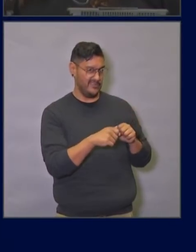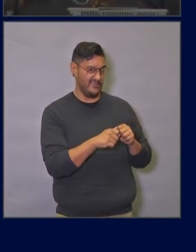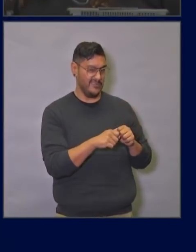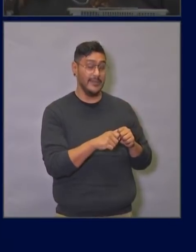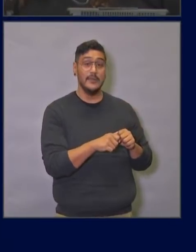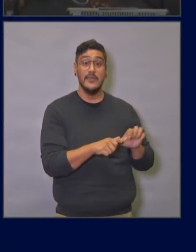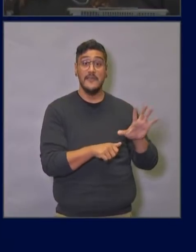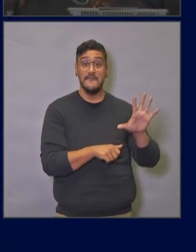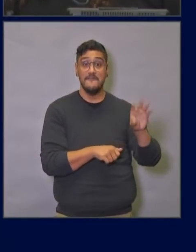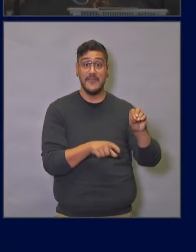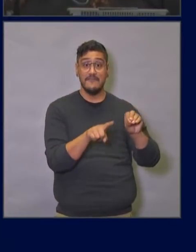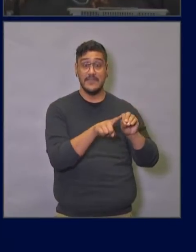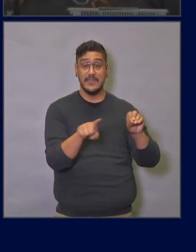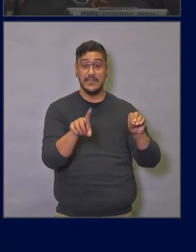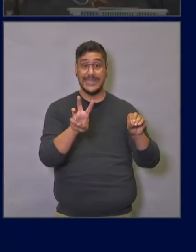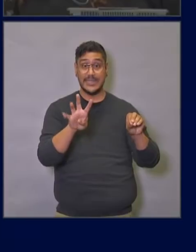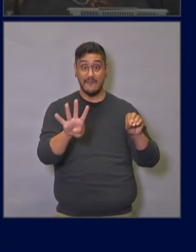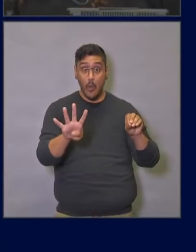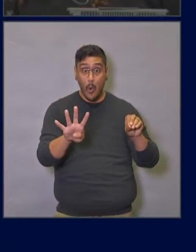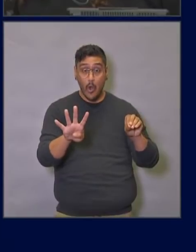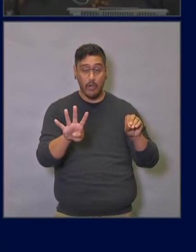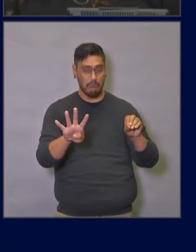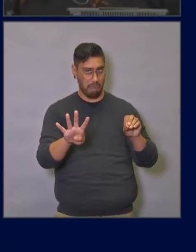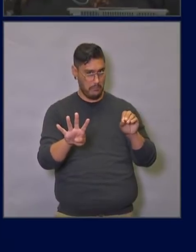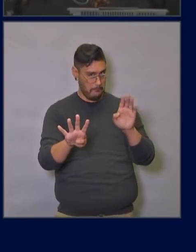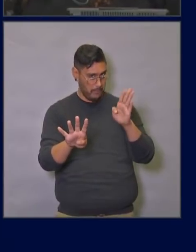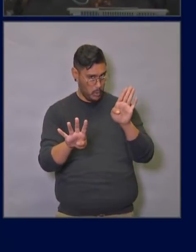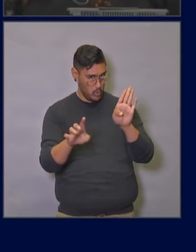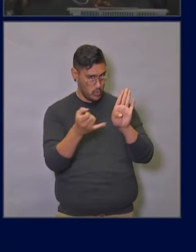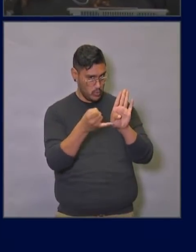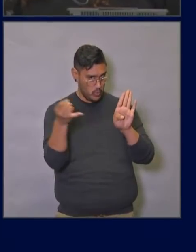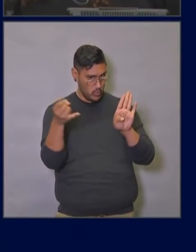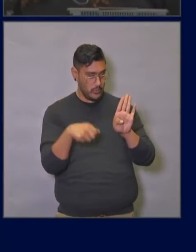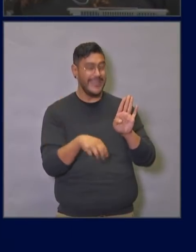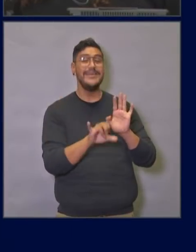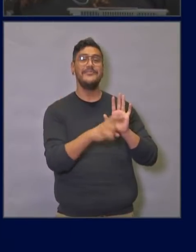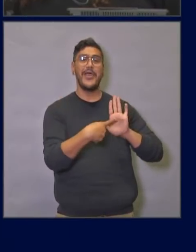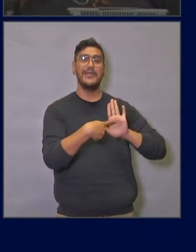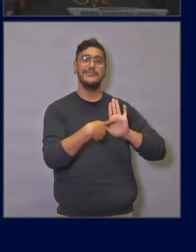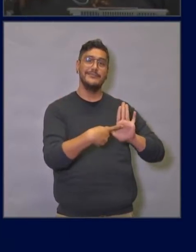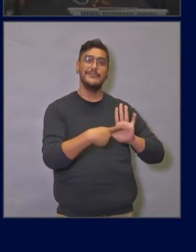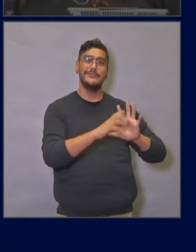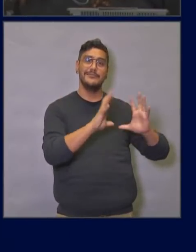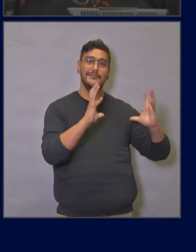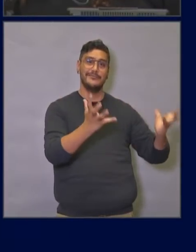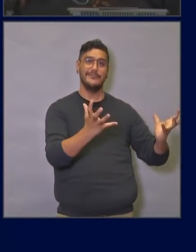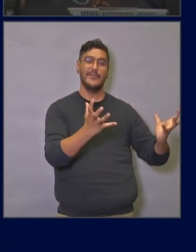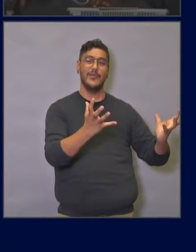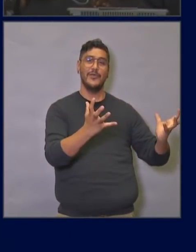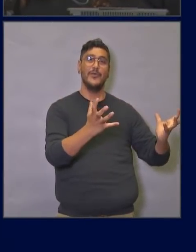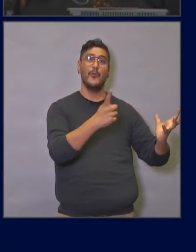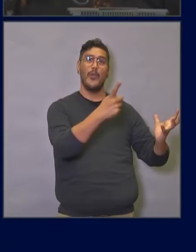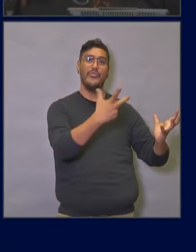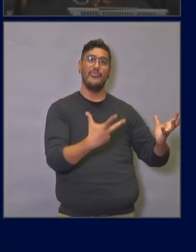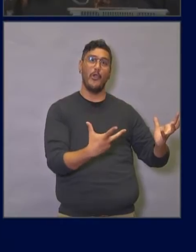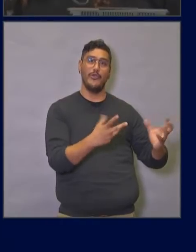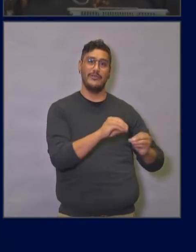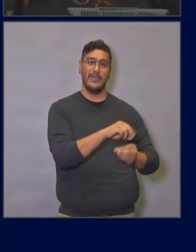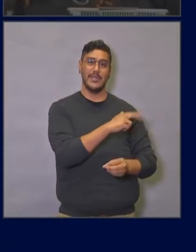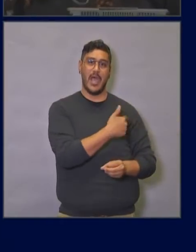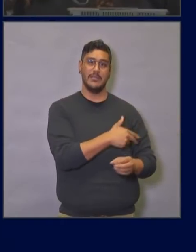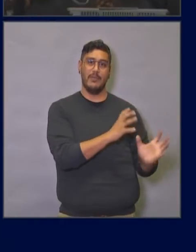entre 50 y 64 años, la línea azul, representan aproximadamente 1/3 de los casos